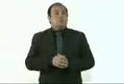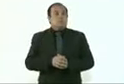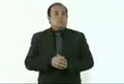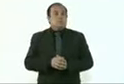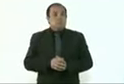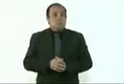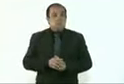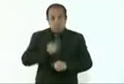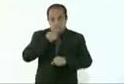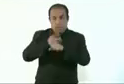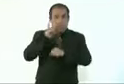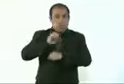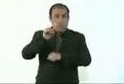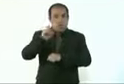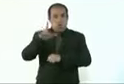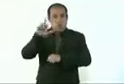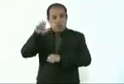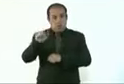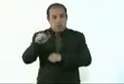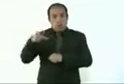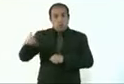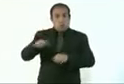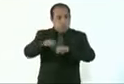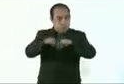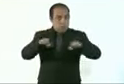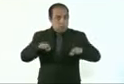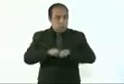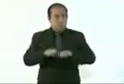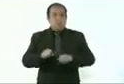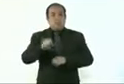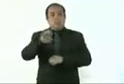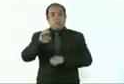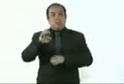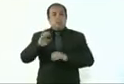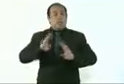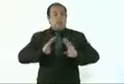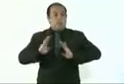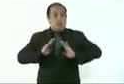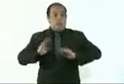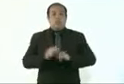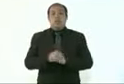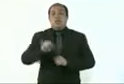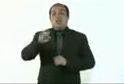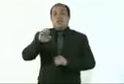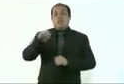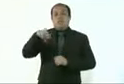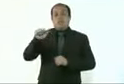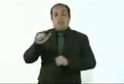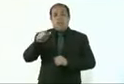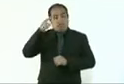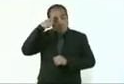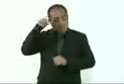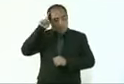obviamente la secretaria Oliva y su equipo, la SEDENA, la Marina,